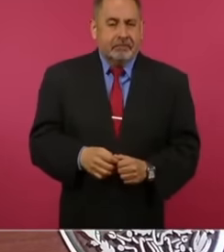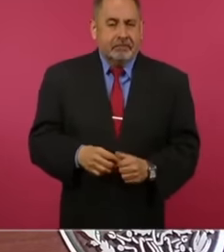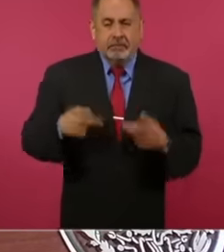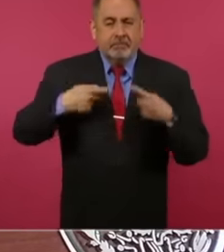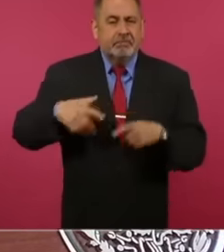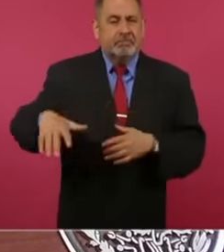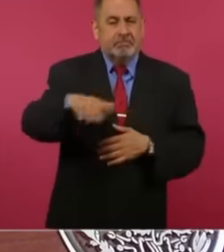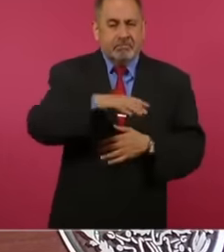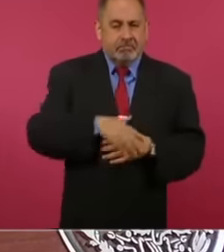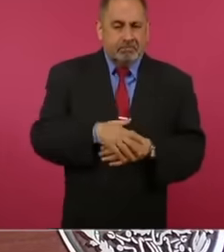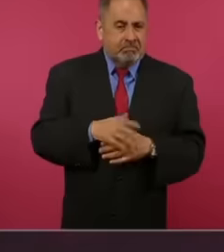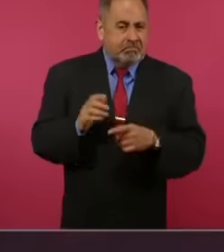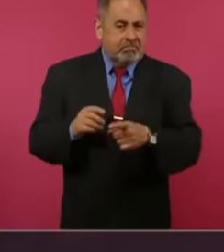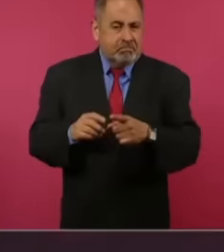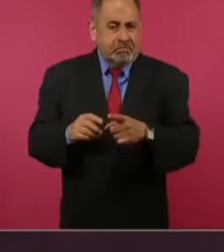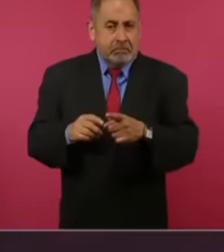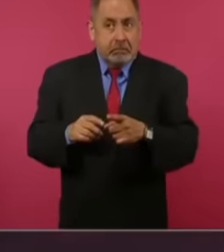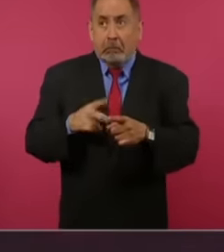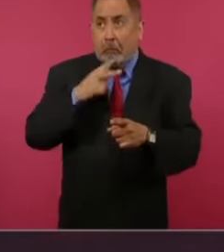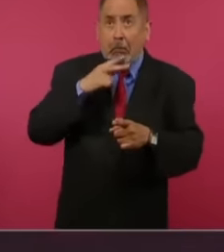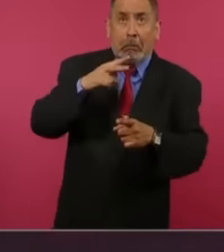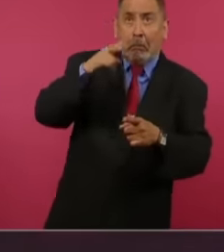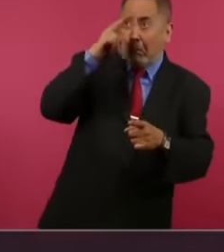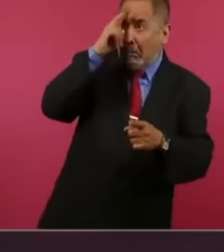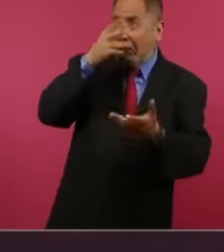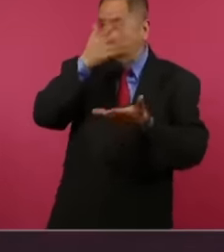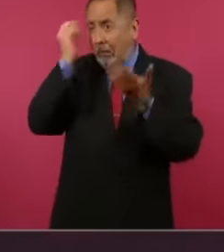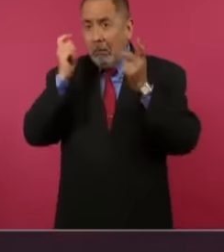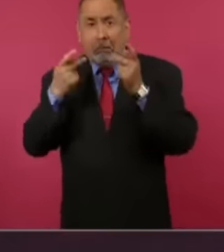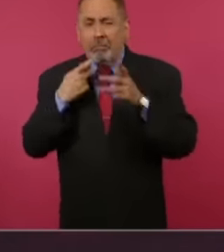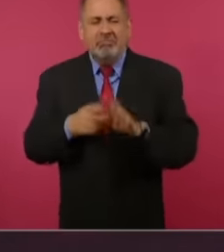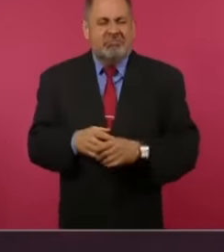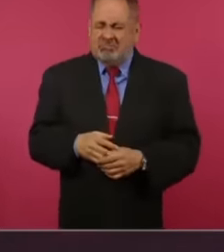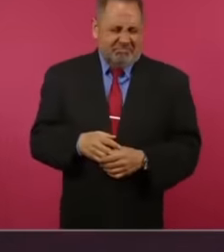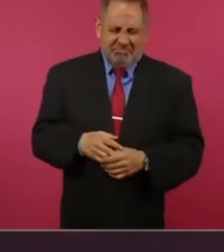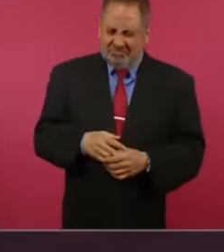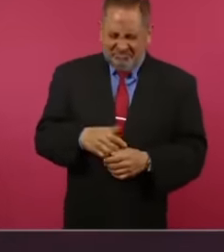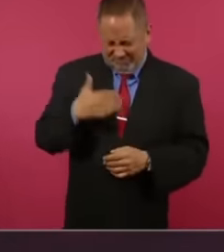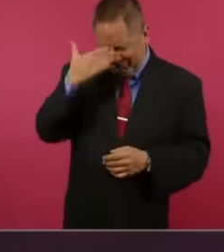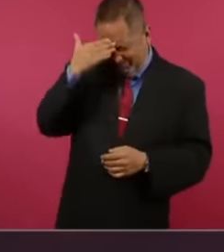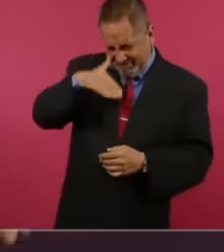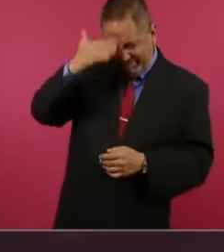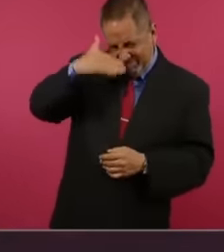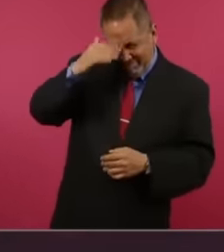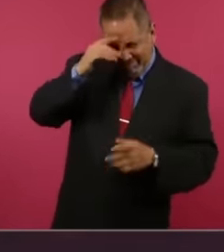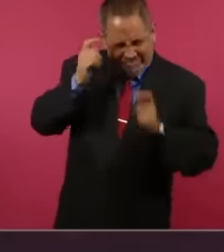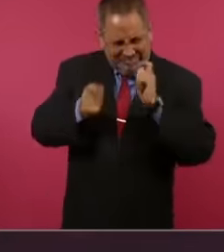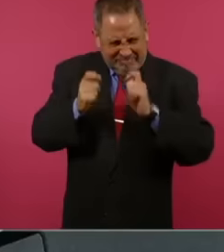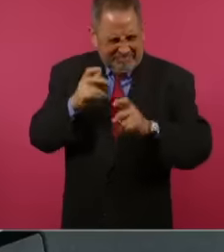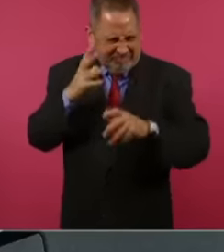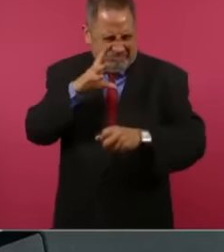pueblo con menos analfabetismo político. Por eso, ¿tú crees,